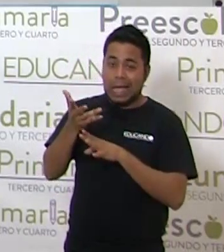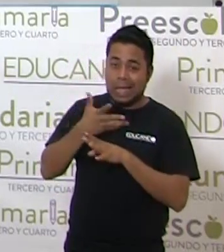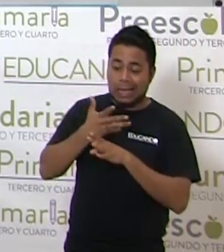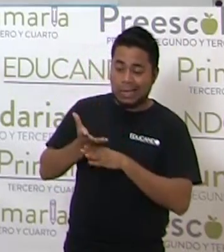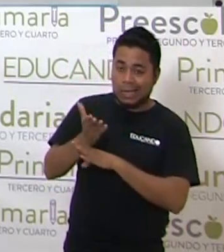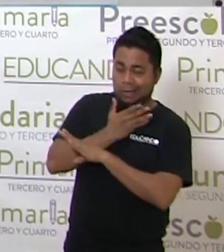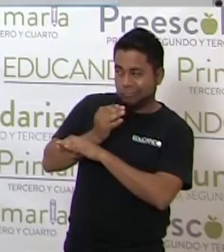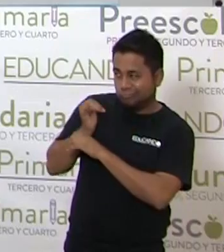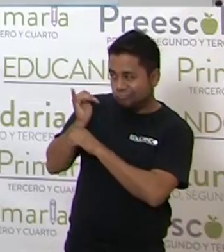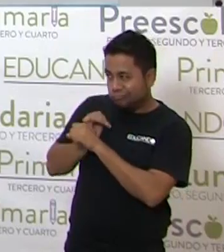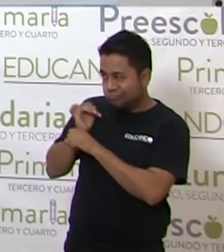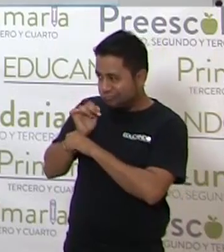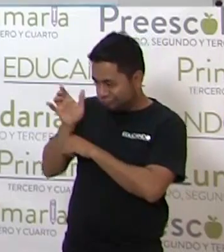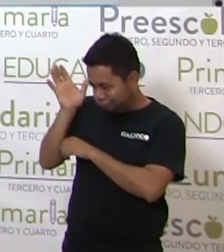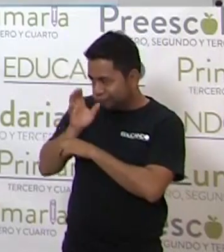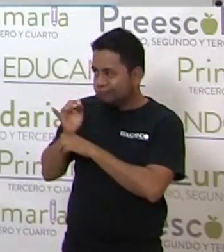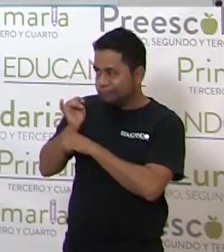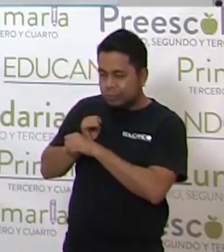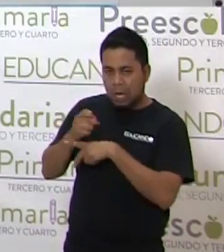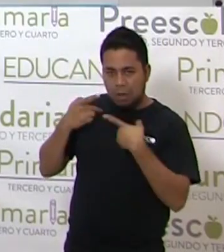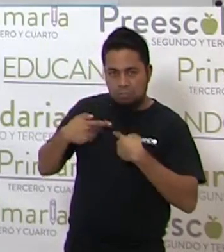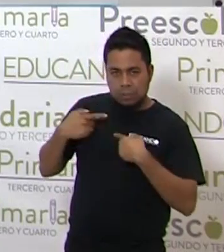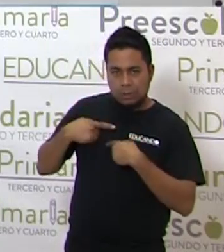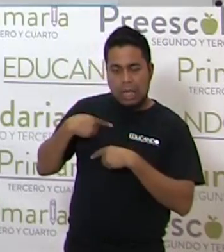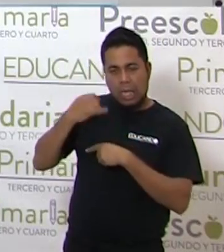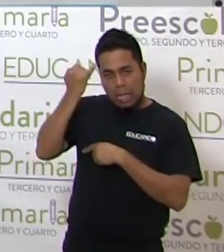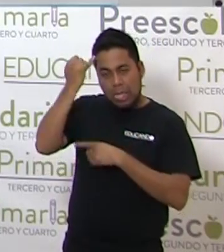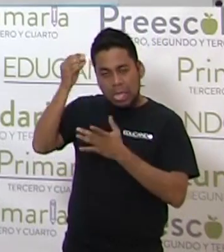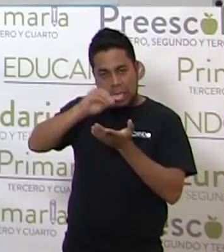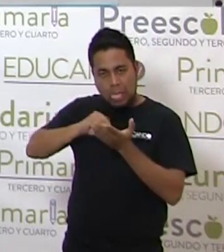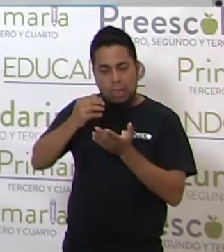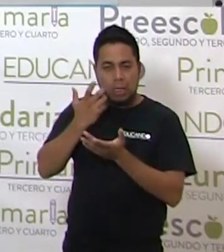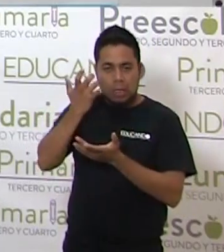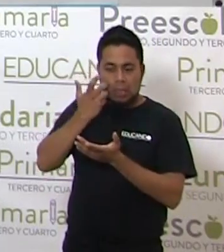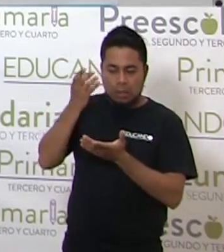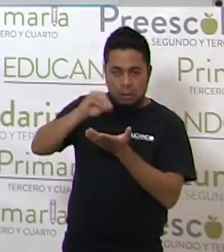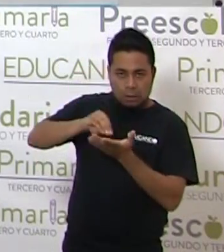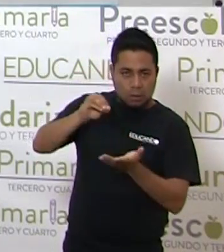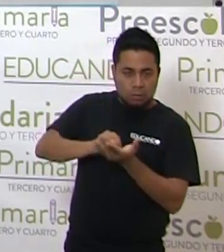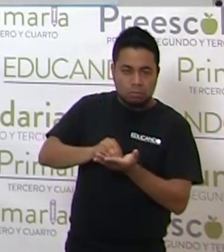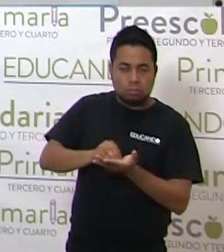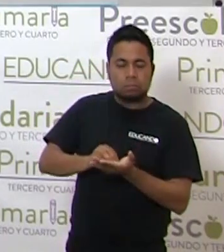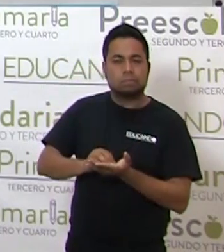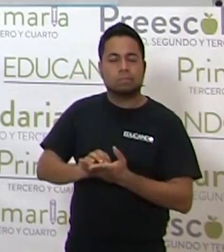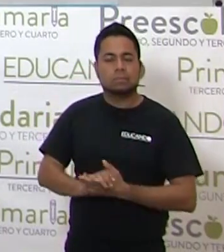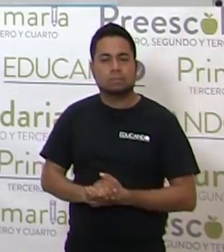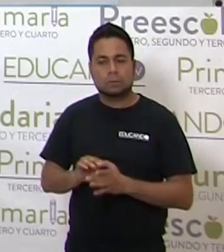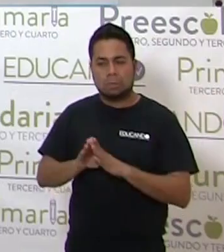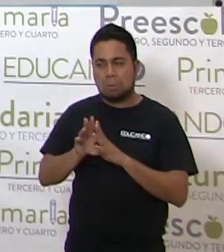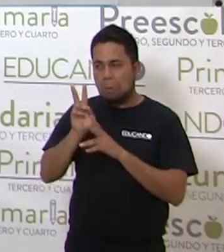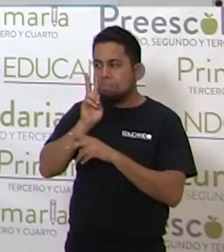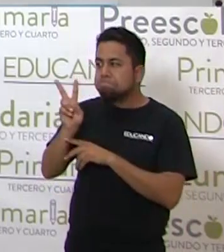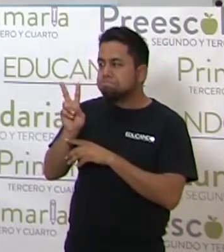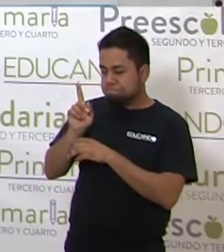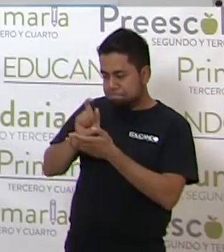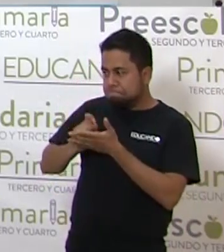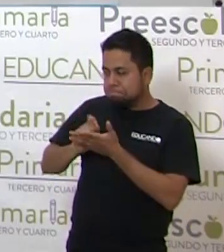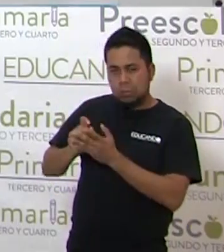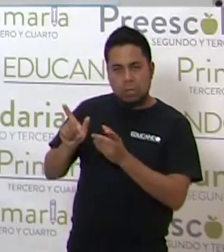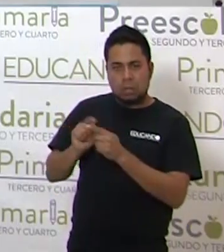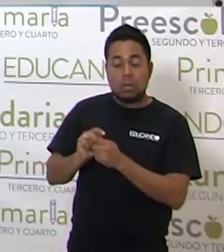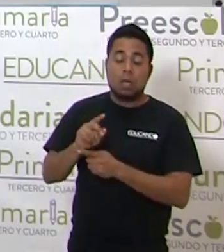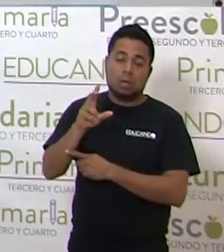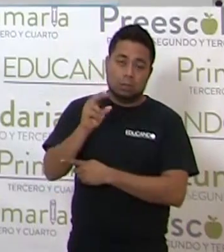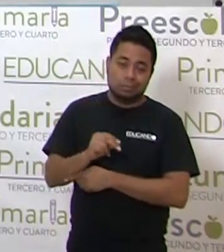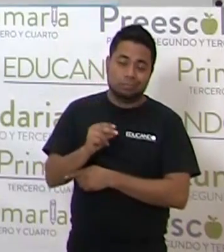investigaciones científicas. Es decir, la gente no se lo inventa, no cree, no es nada más a partir de la observación. Tuvo que haber